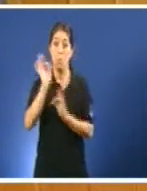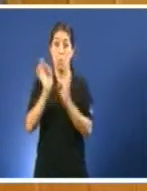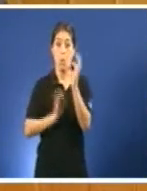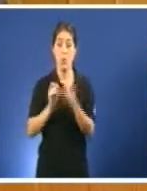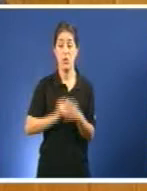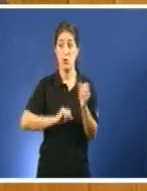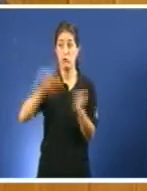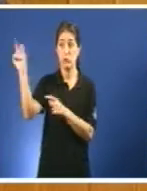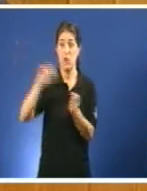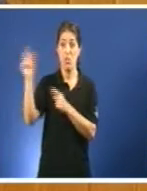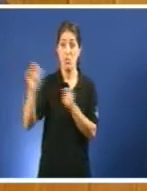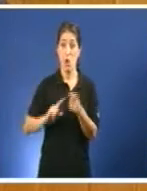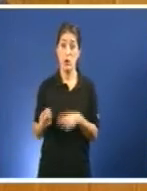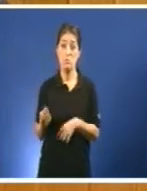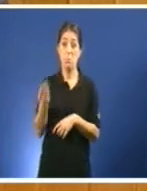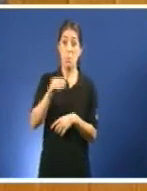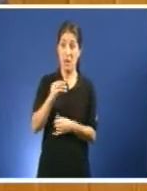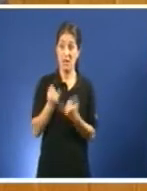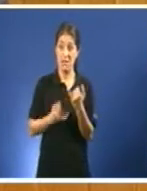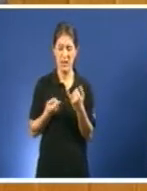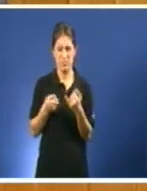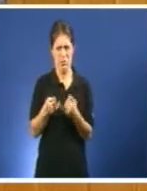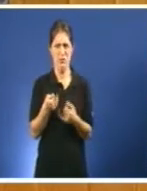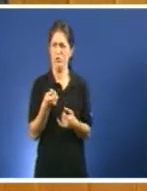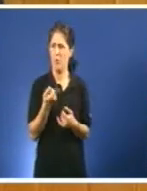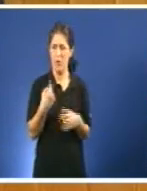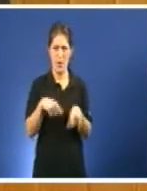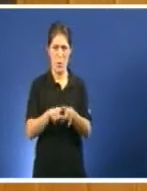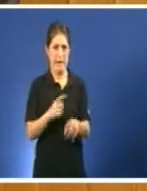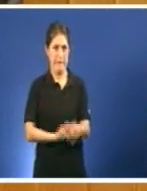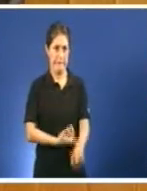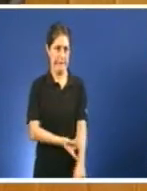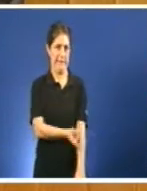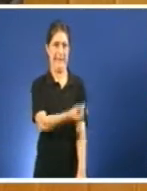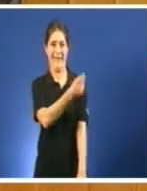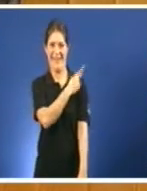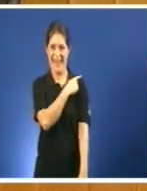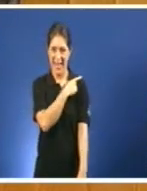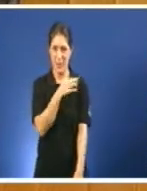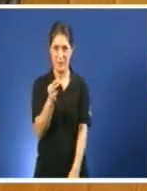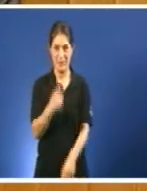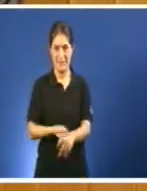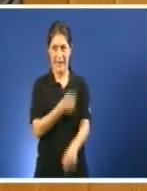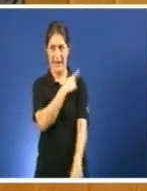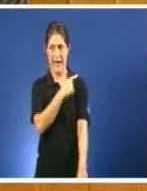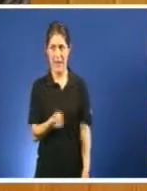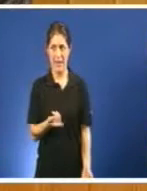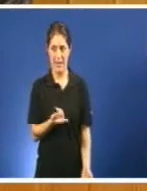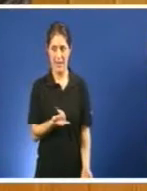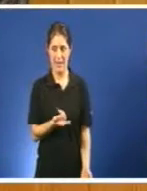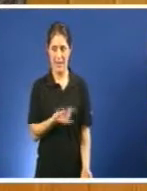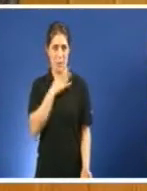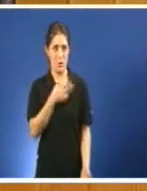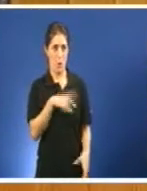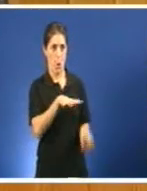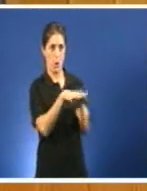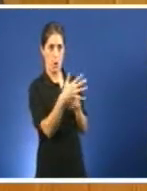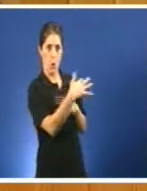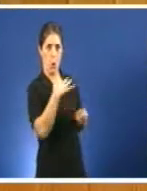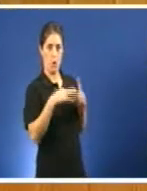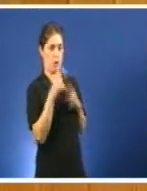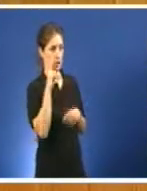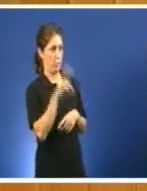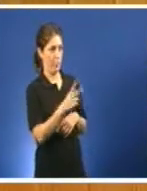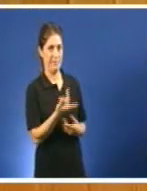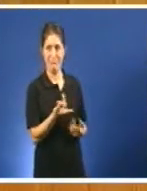exportacións, unha previsión desmedidamente optimista tendo en conta o contexto. En cambio, só estiman